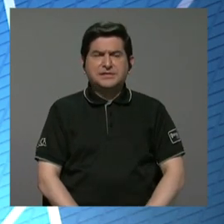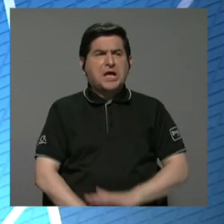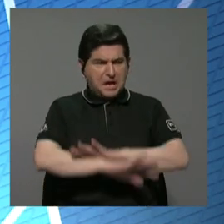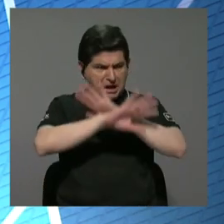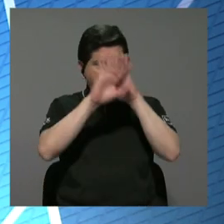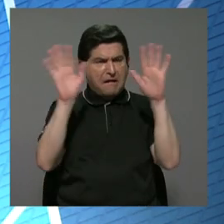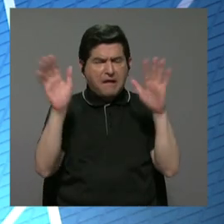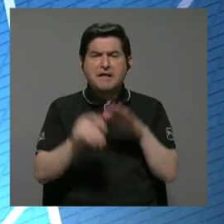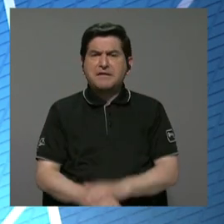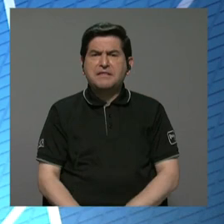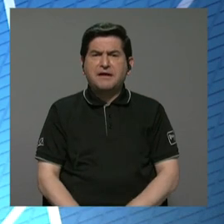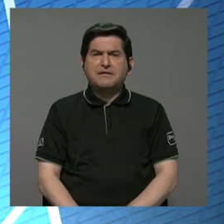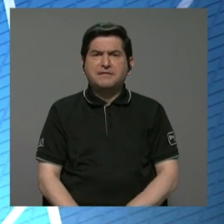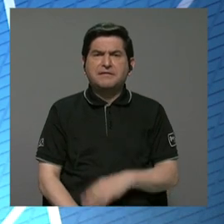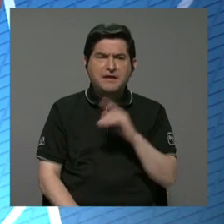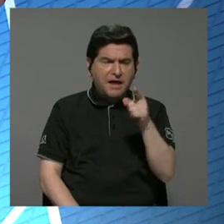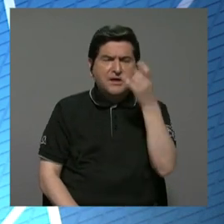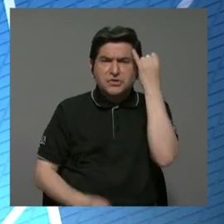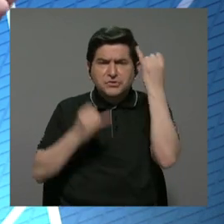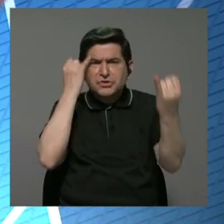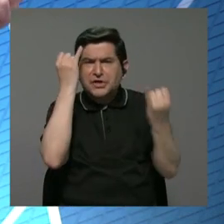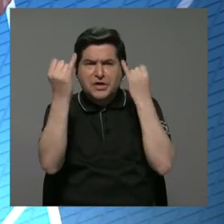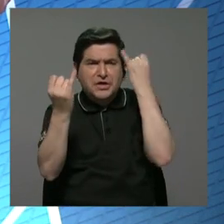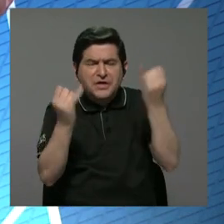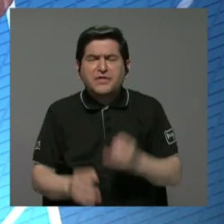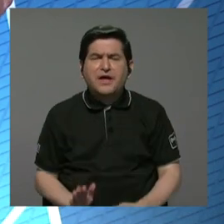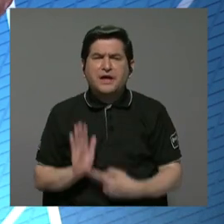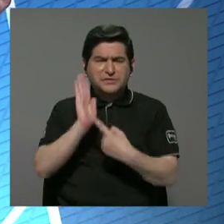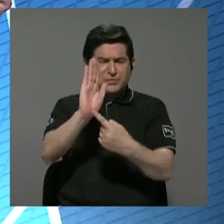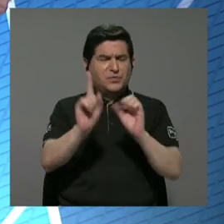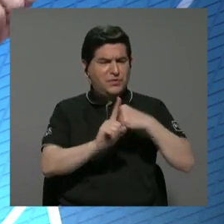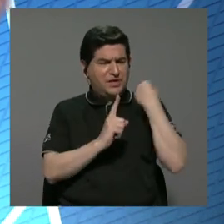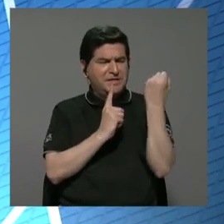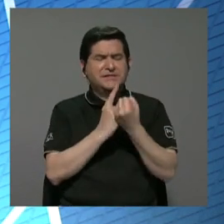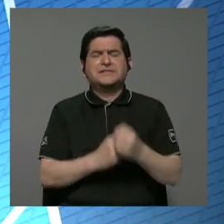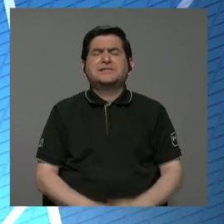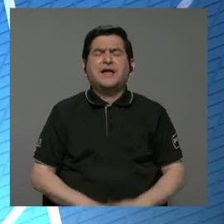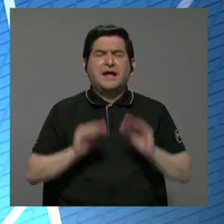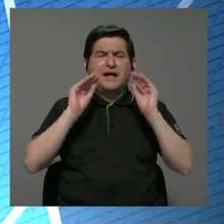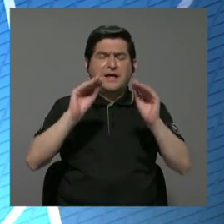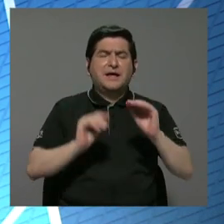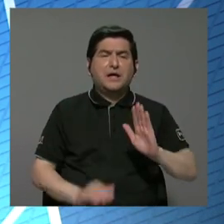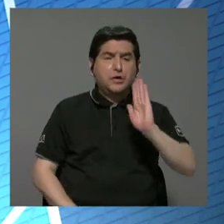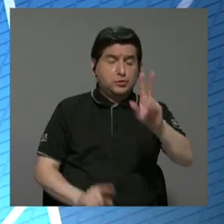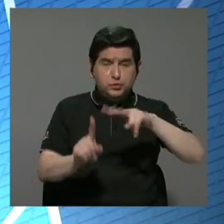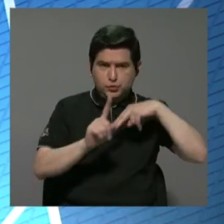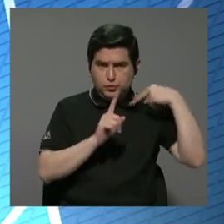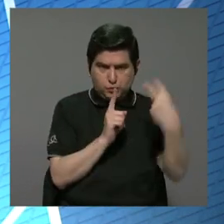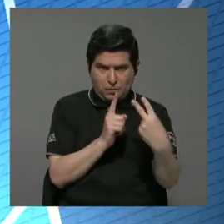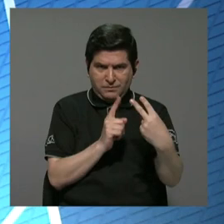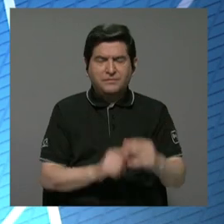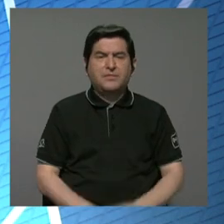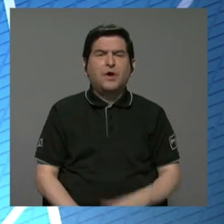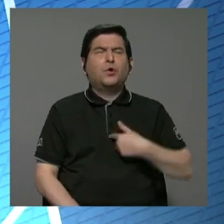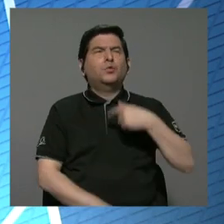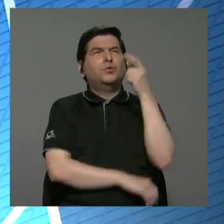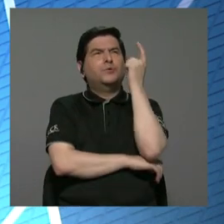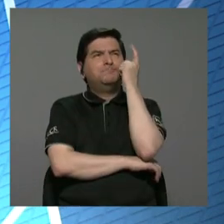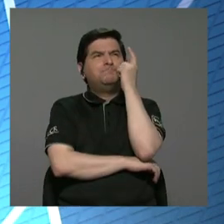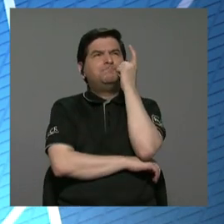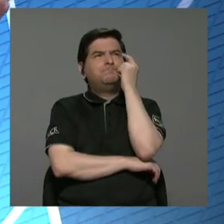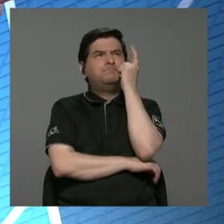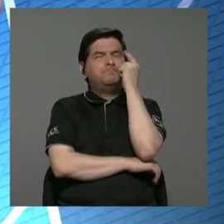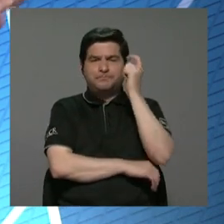elocuencia con la que, la claridad de ideas con las que exponen la situación de la educación desde su perspectiva. Lo hace uno pensar en